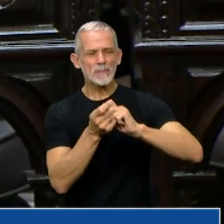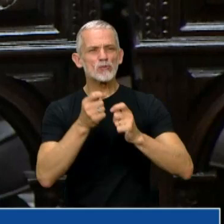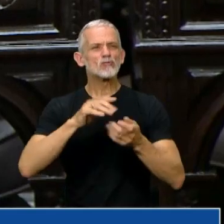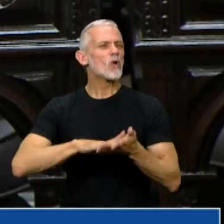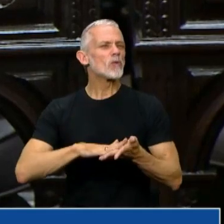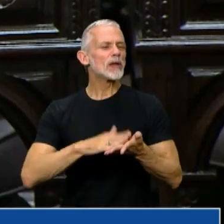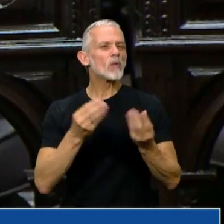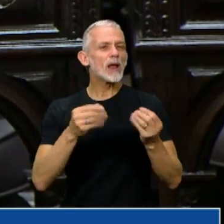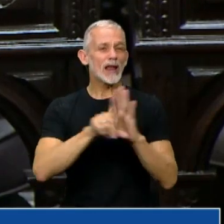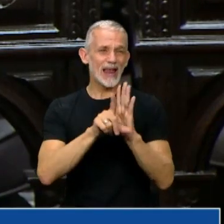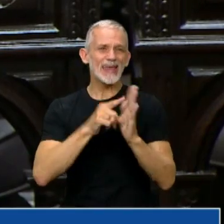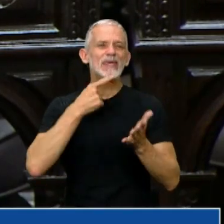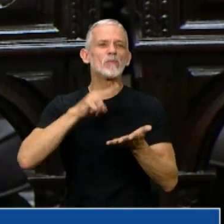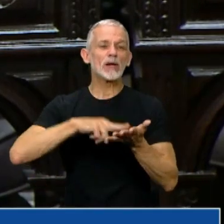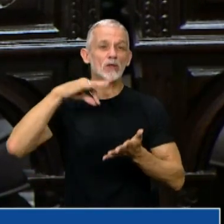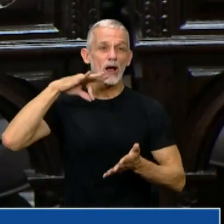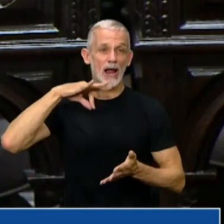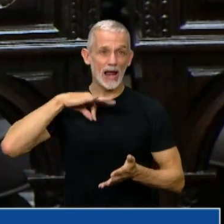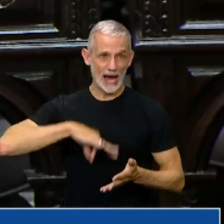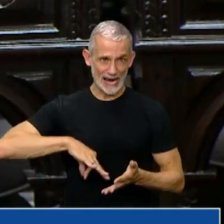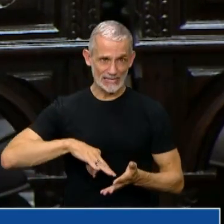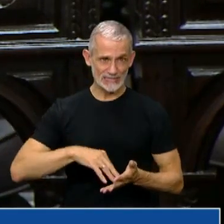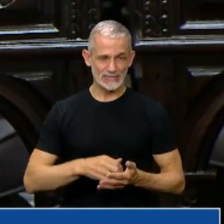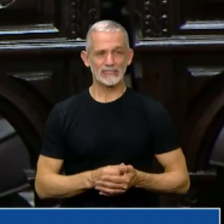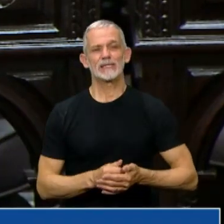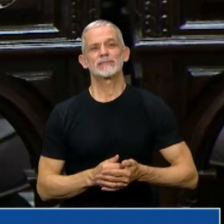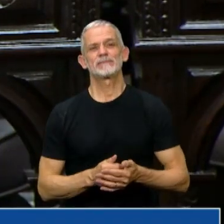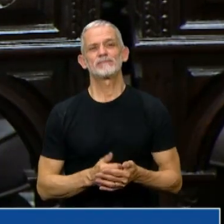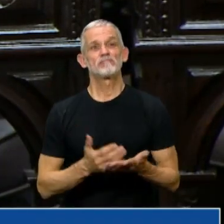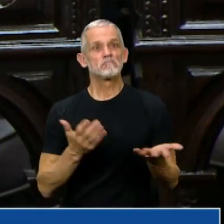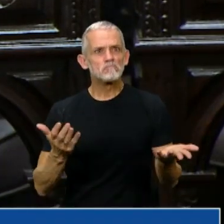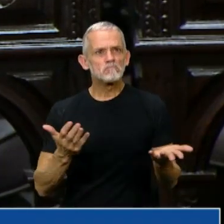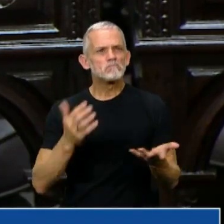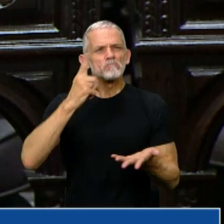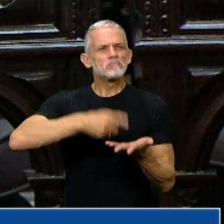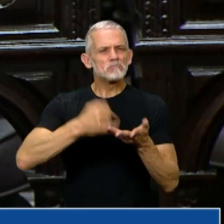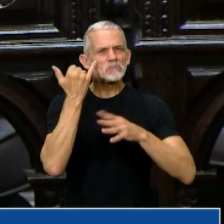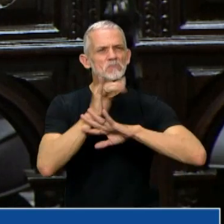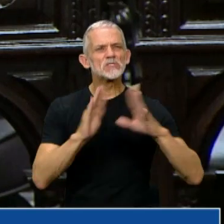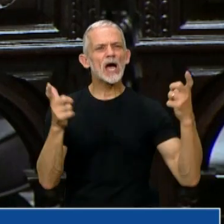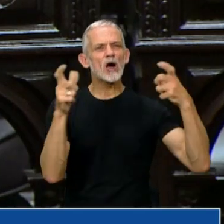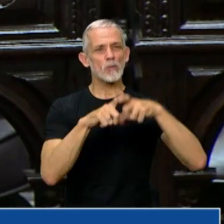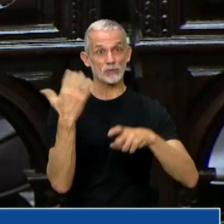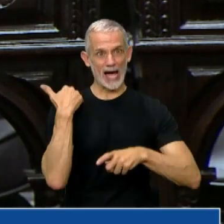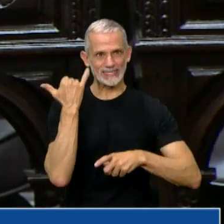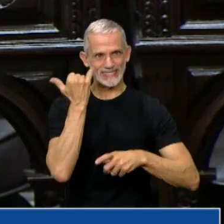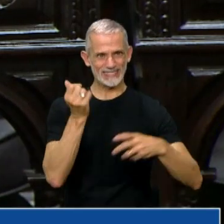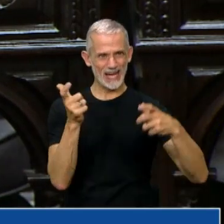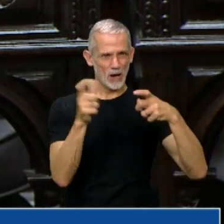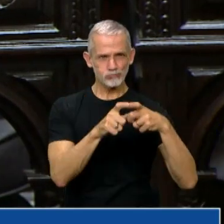modificatorio de la ley del impuesto a las ganancias que dictaminamos en el día de ayer.